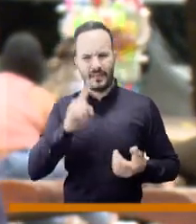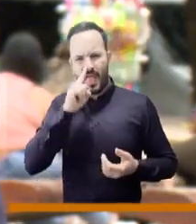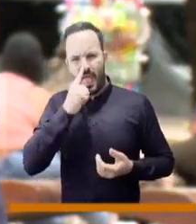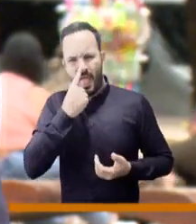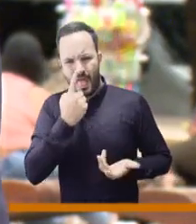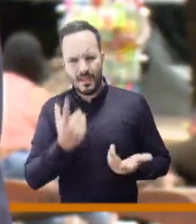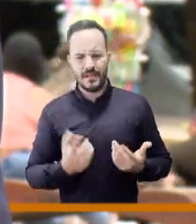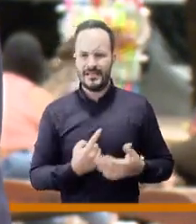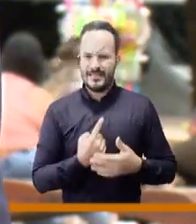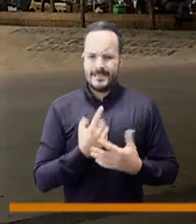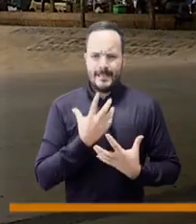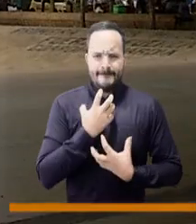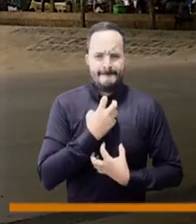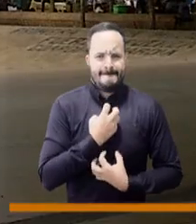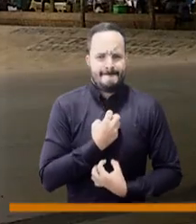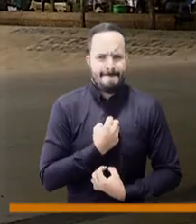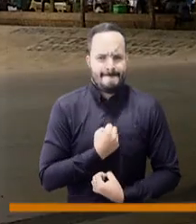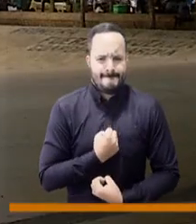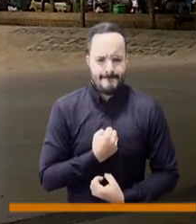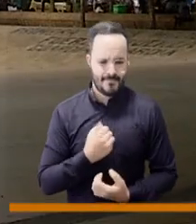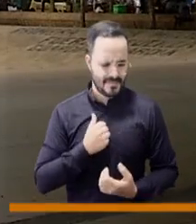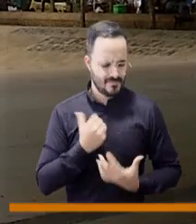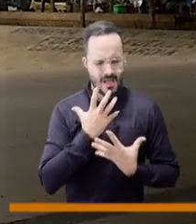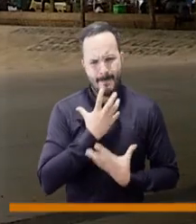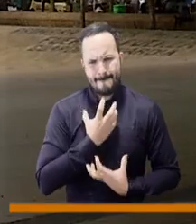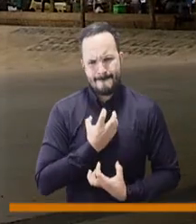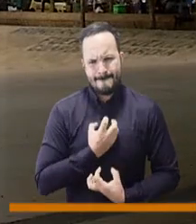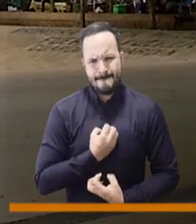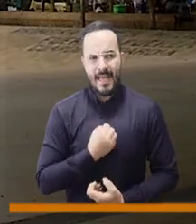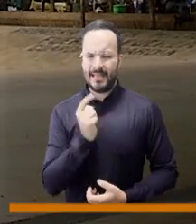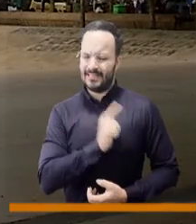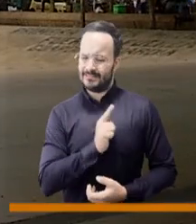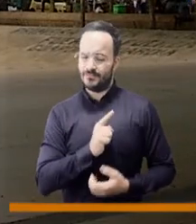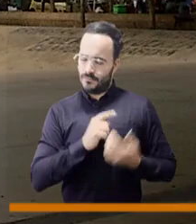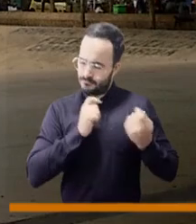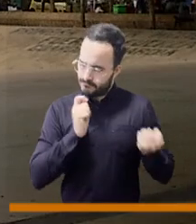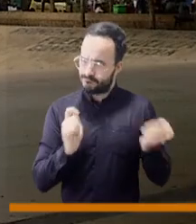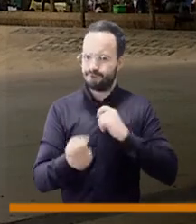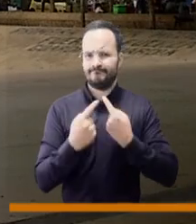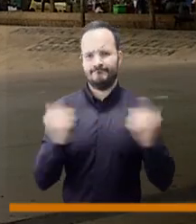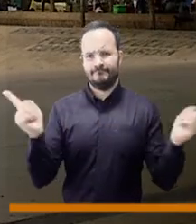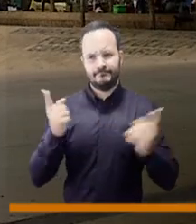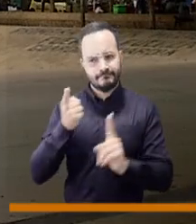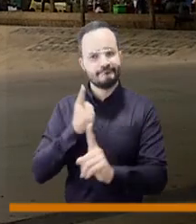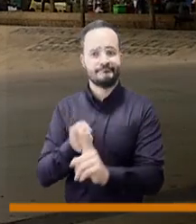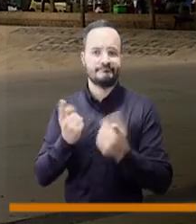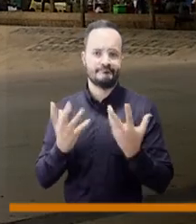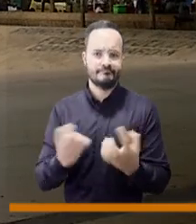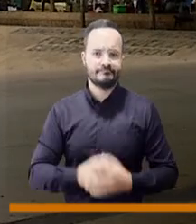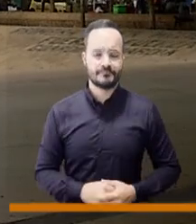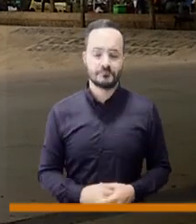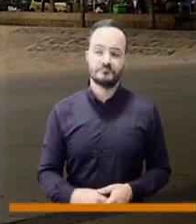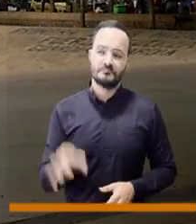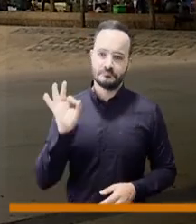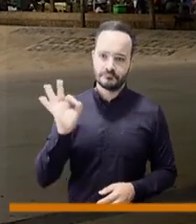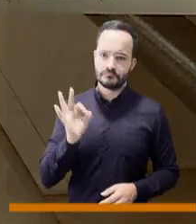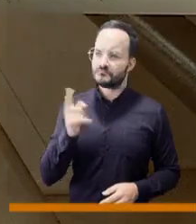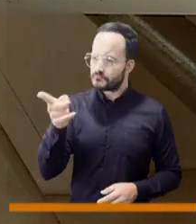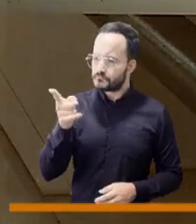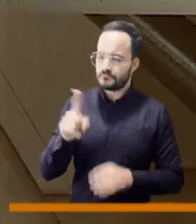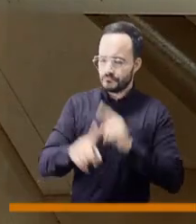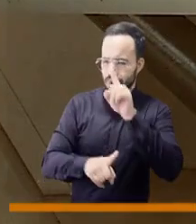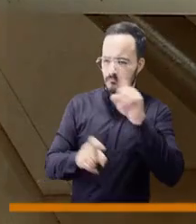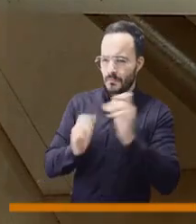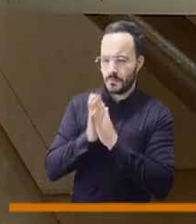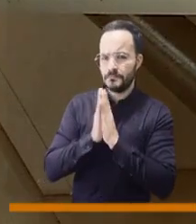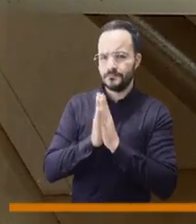en cohibición permanente, en represión, en autorrepresión. Muy bien, pues bueno, Tefa, esta pregunta también es para